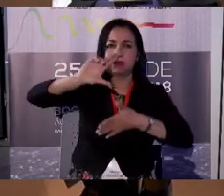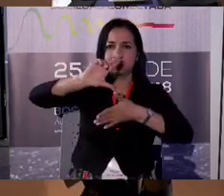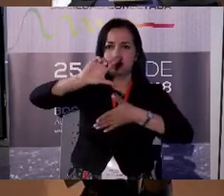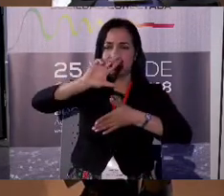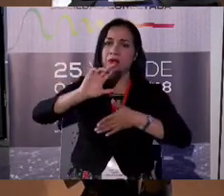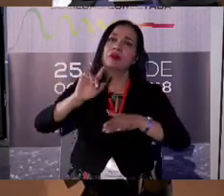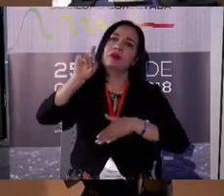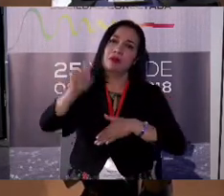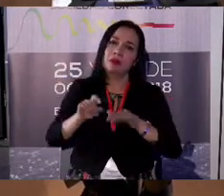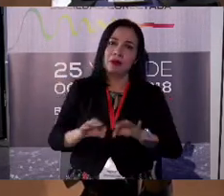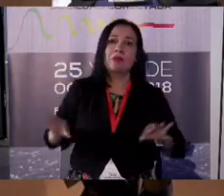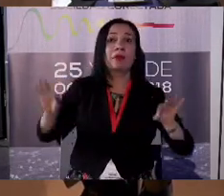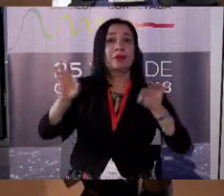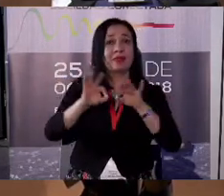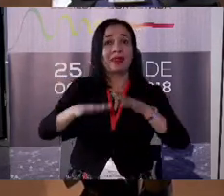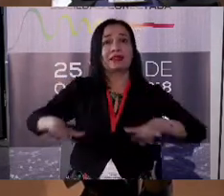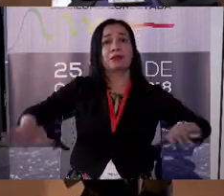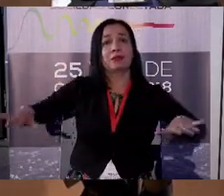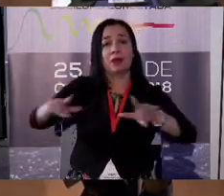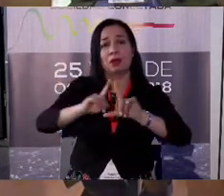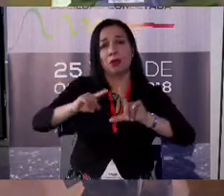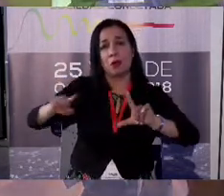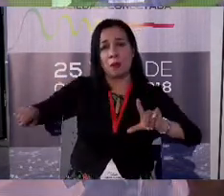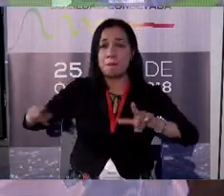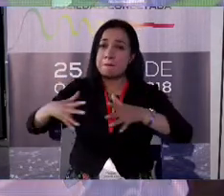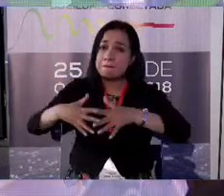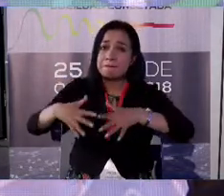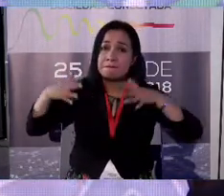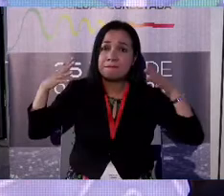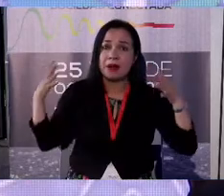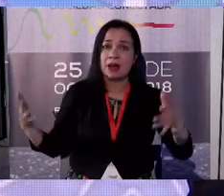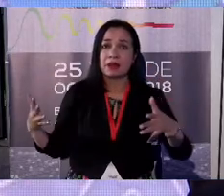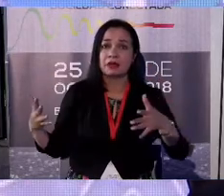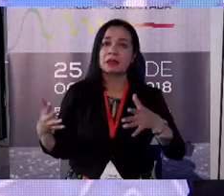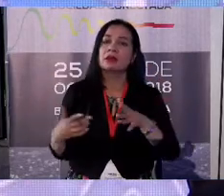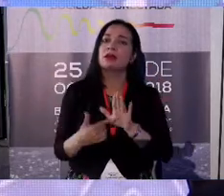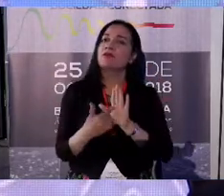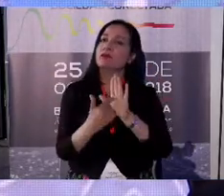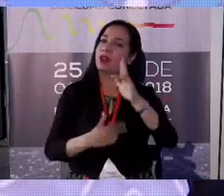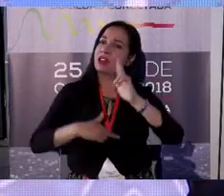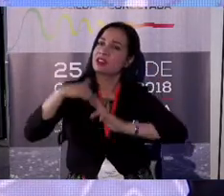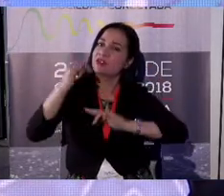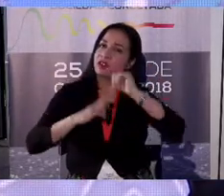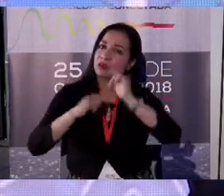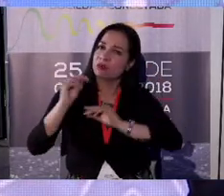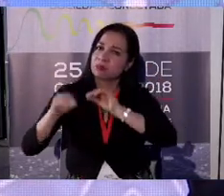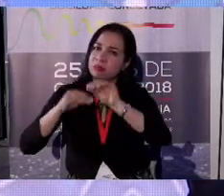Necesitamos muchísimo espectro, necesitamos un despliegue de infraestructura fenomenal y se necesitan